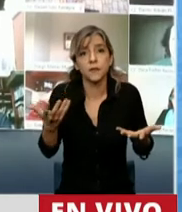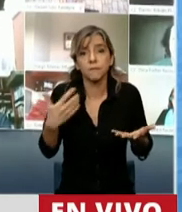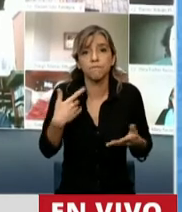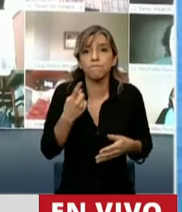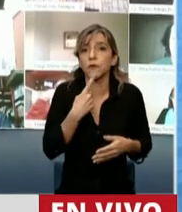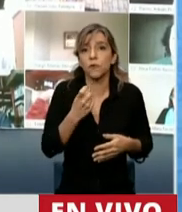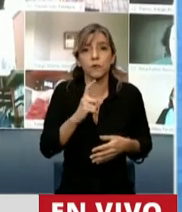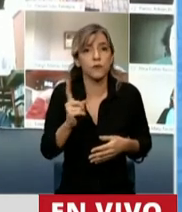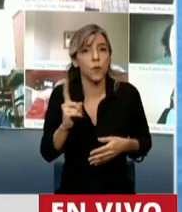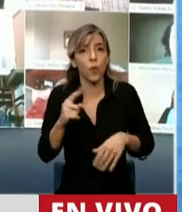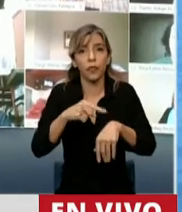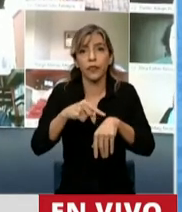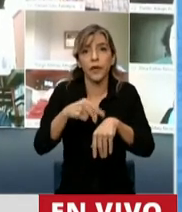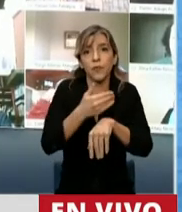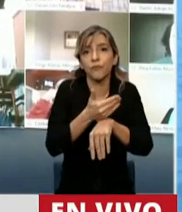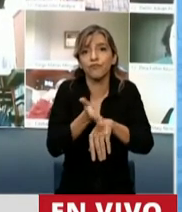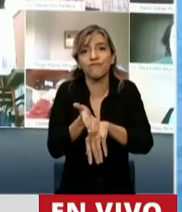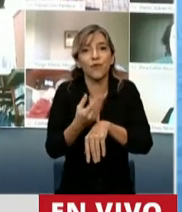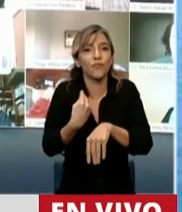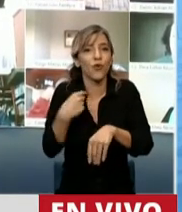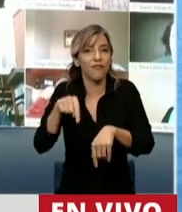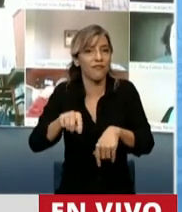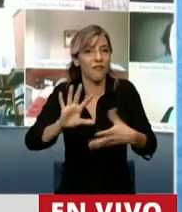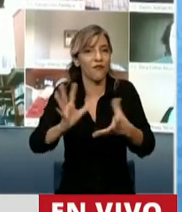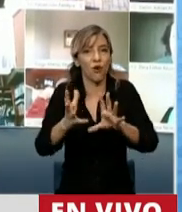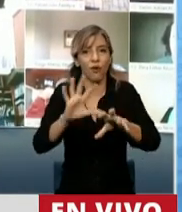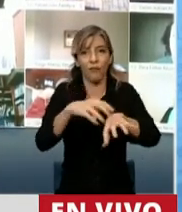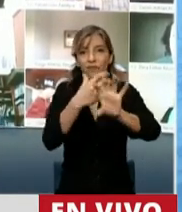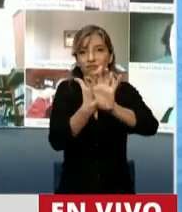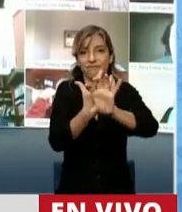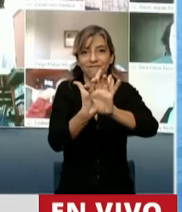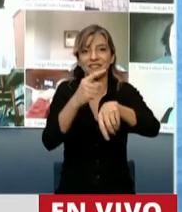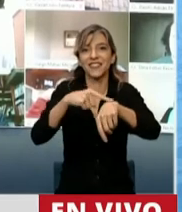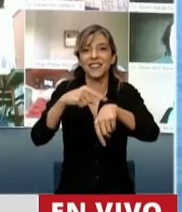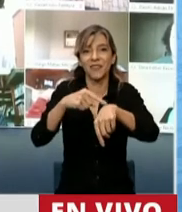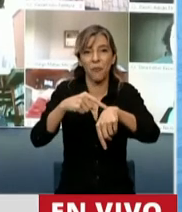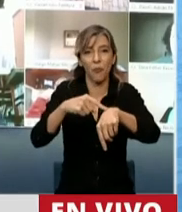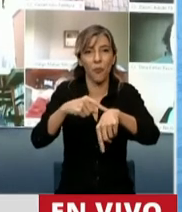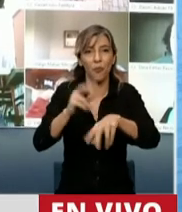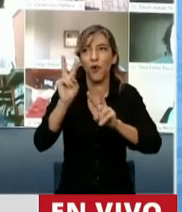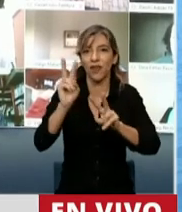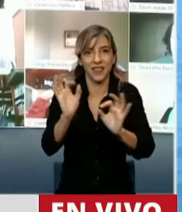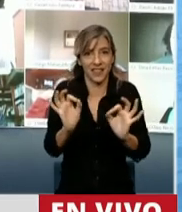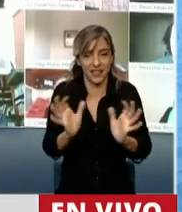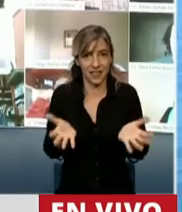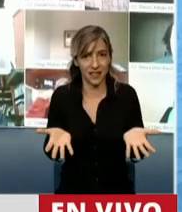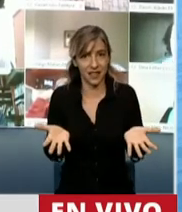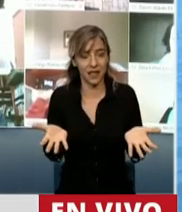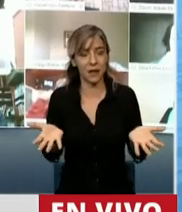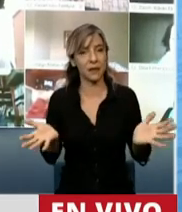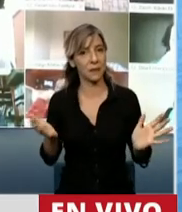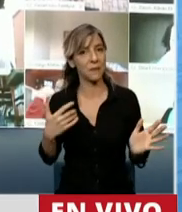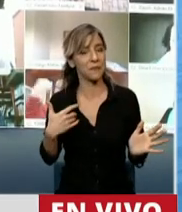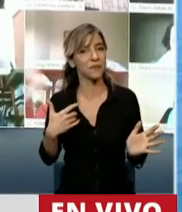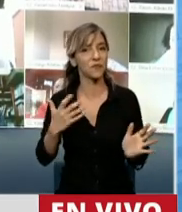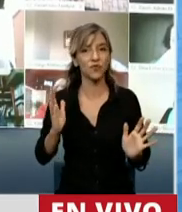cuántos segundos me había estado excediendo de mi espacio. Pero lo que sí le quiero decir que